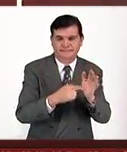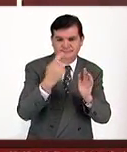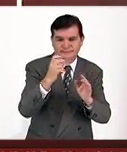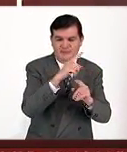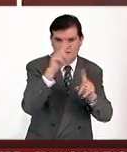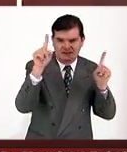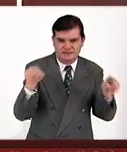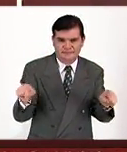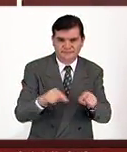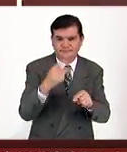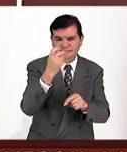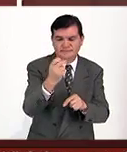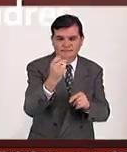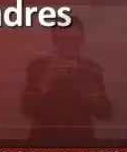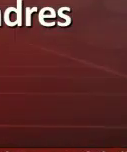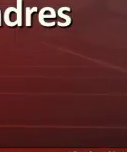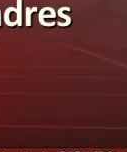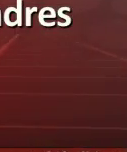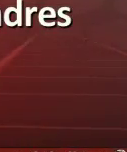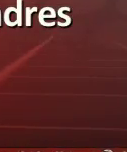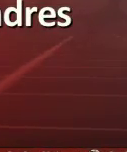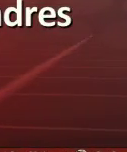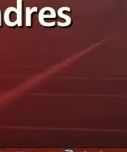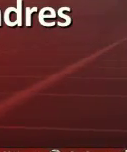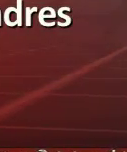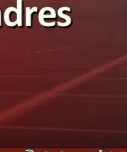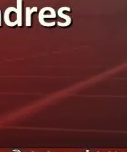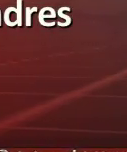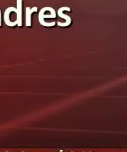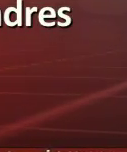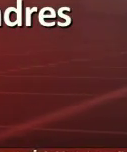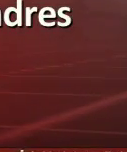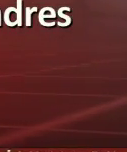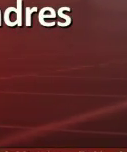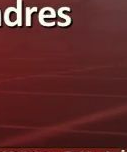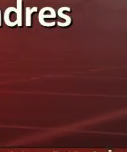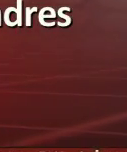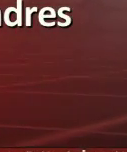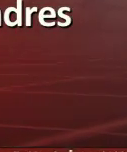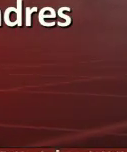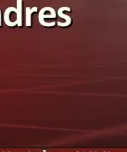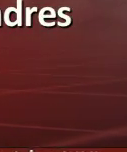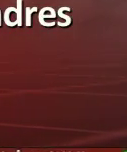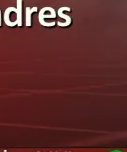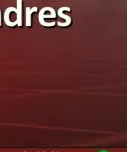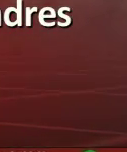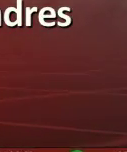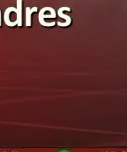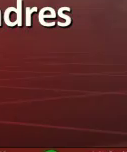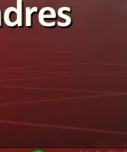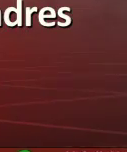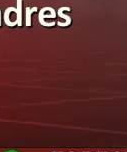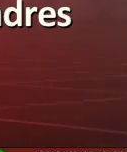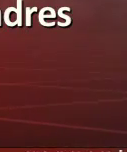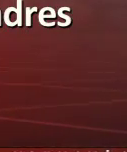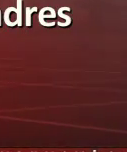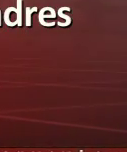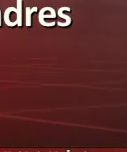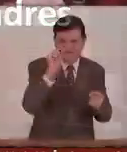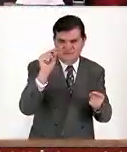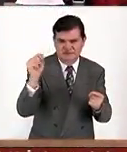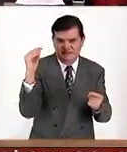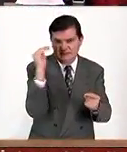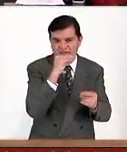estas que son justamente temáticas que los padres pueden abordar sobre la educación de los hijos y Le- los valores. Son sitios